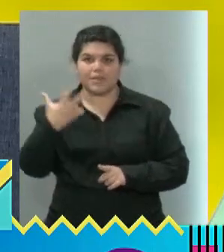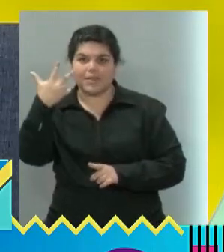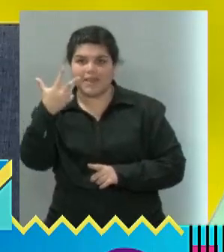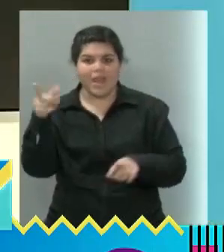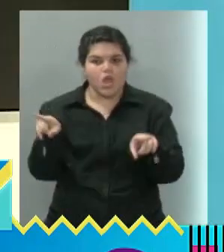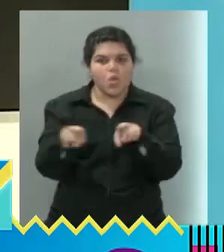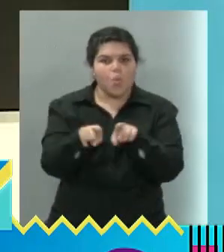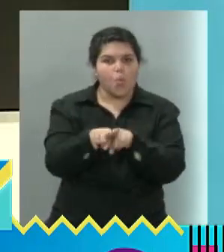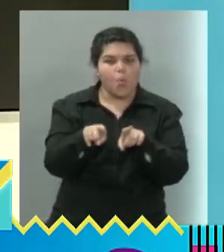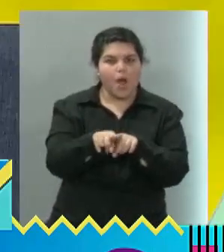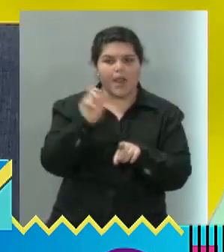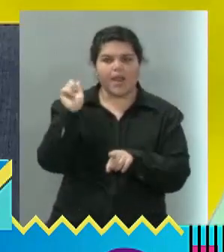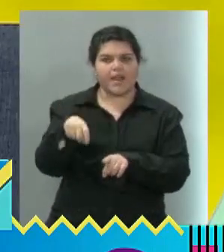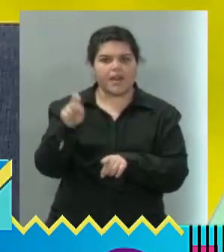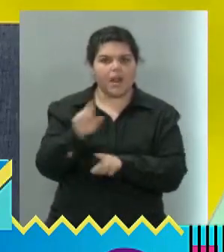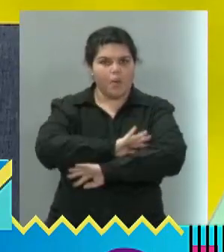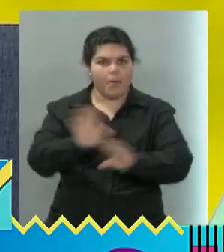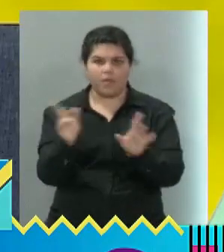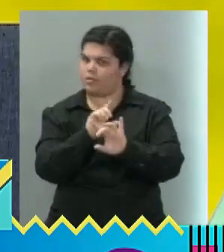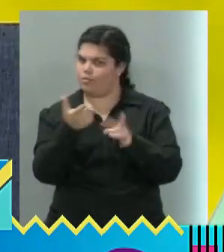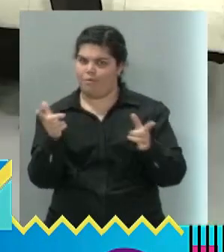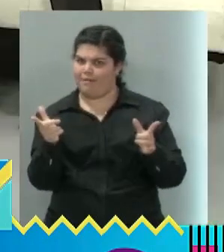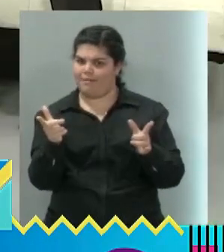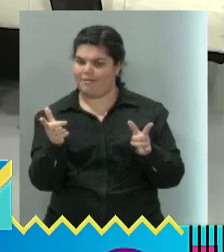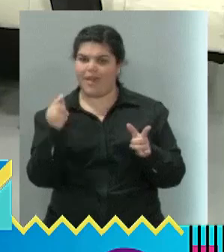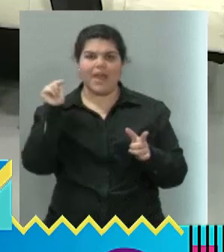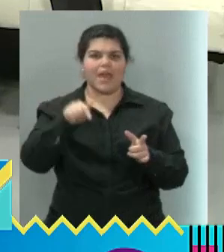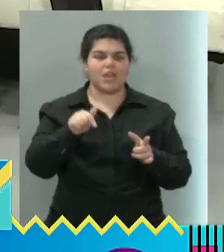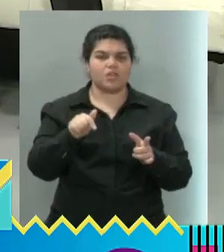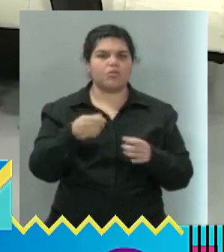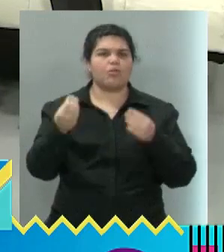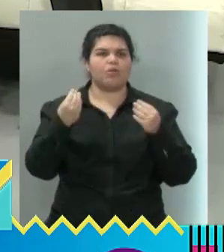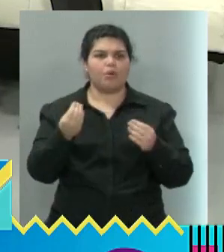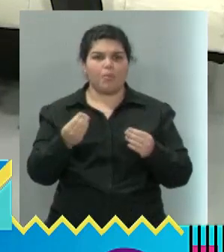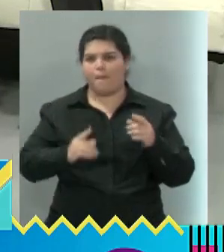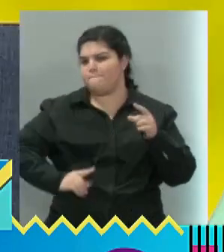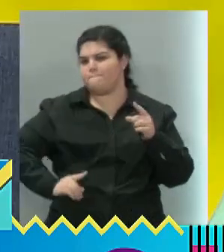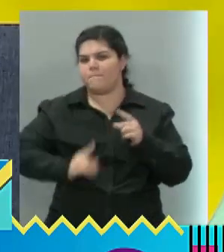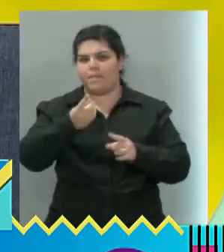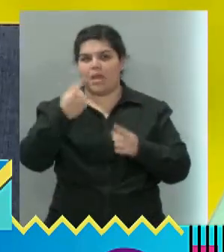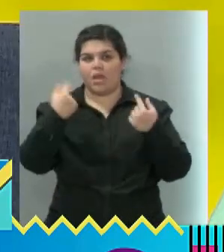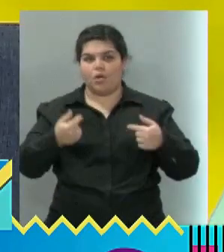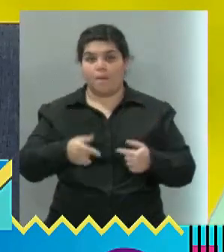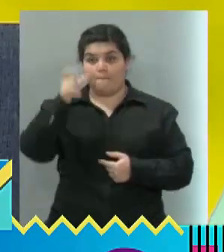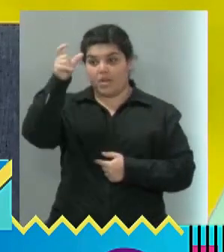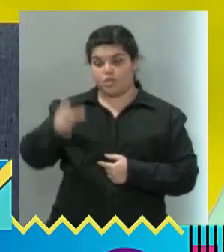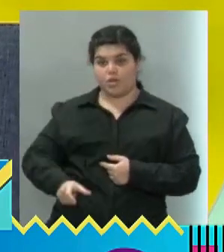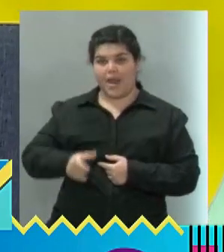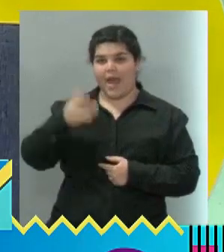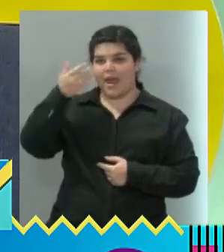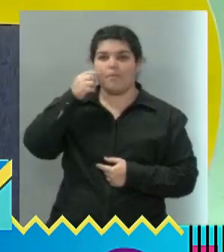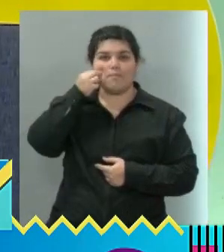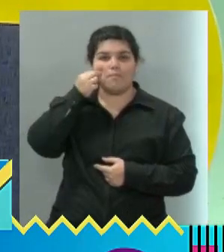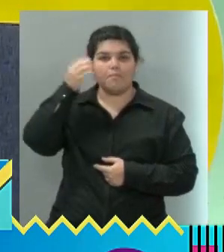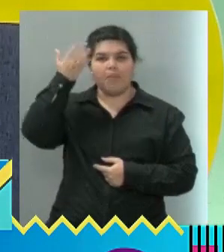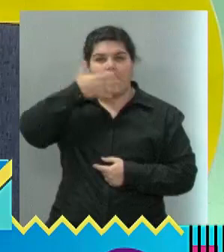se confunde. Se habla de la abolición de la esclavitud. No es la abolición, es la madre negra, esclava, tiene un